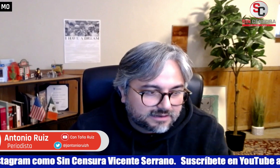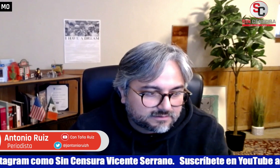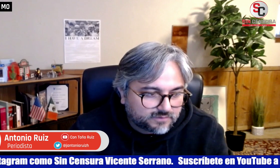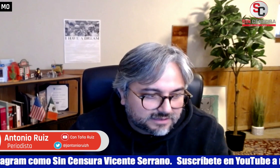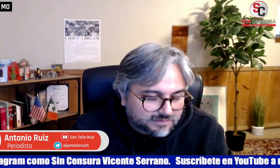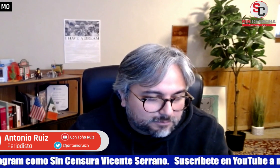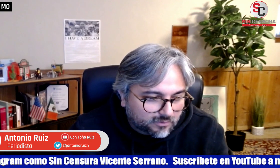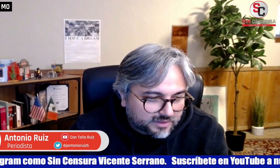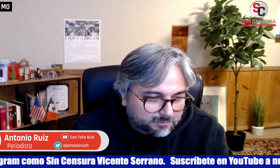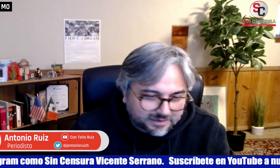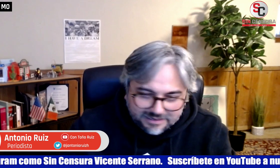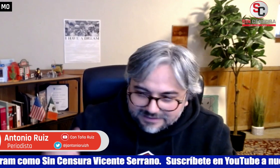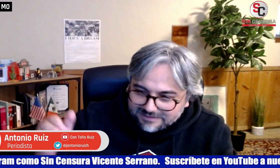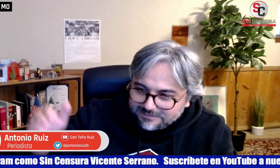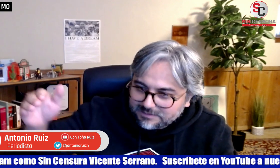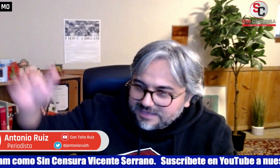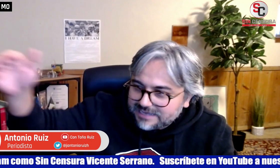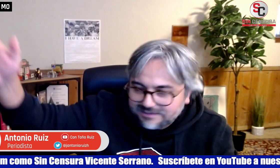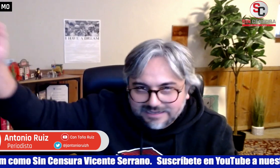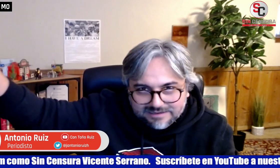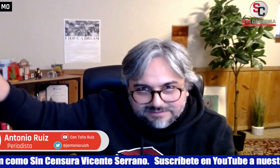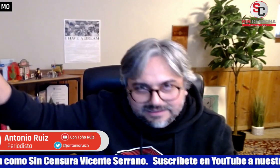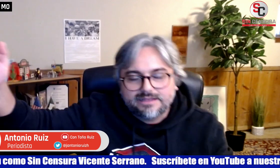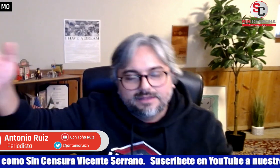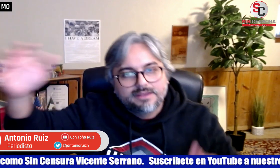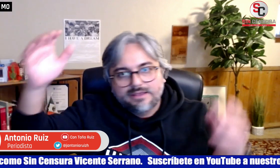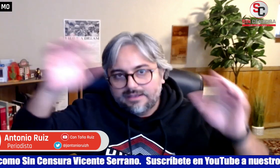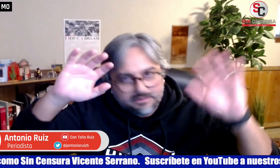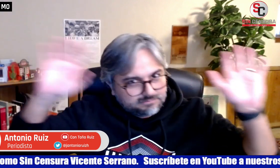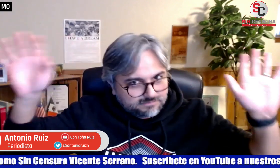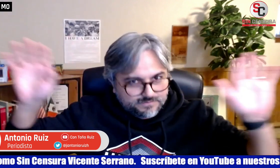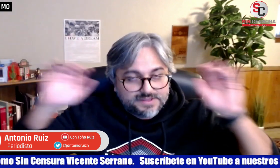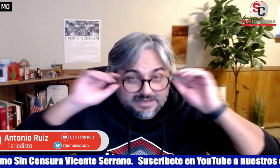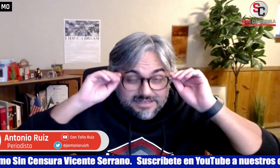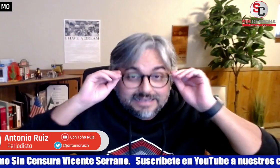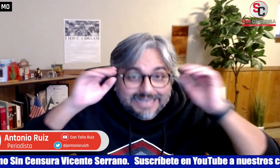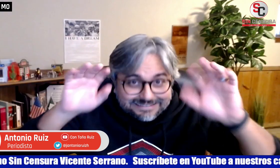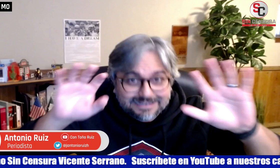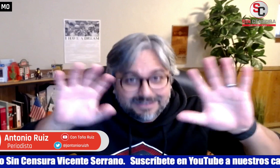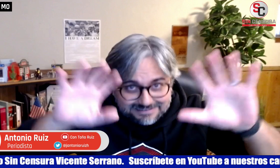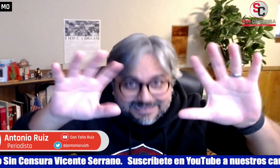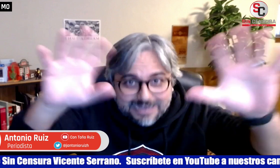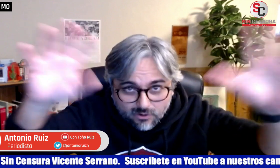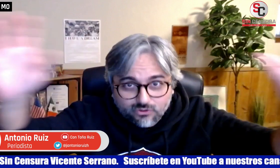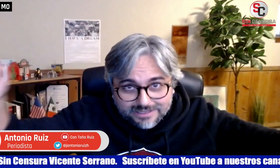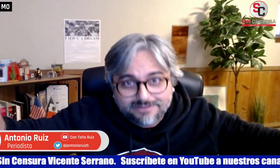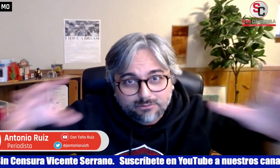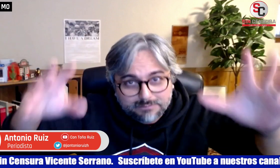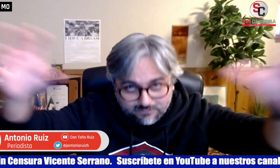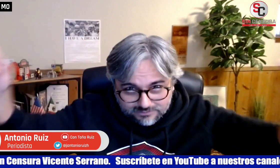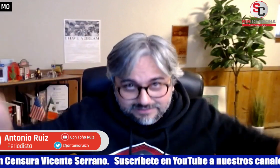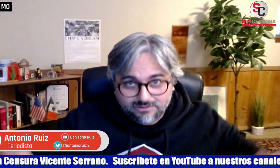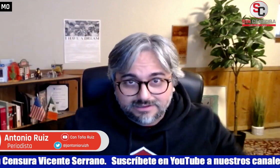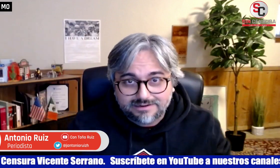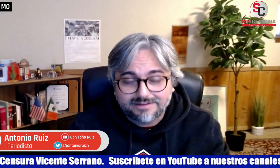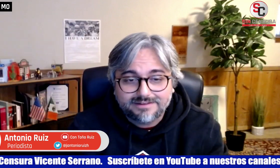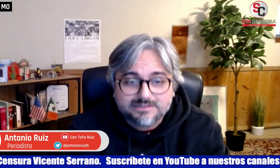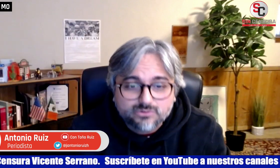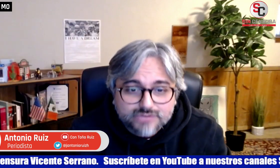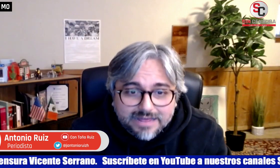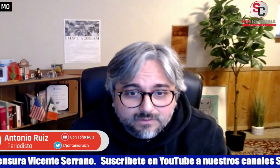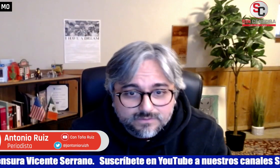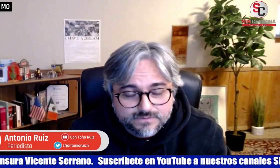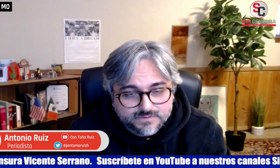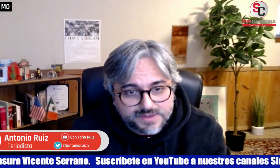conservadores, para las esferas del poder, para la clase media alta y la clase alta, eh, esa cacota enorme flotando